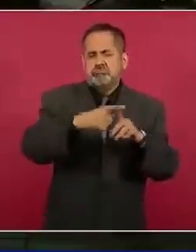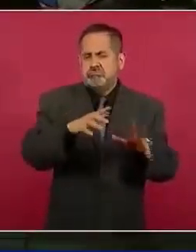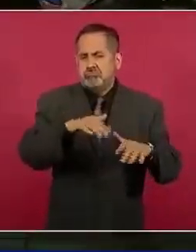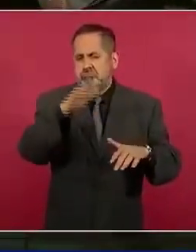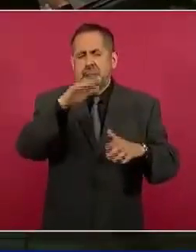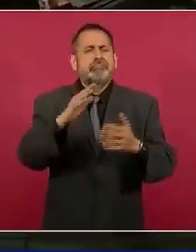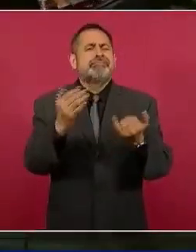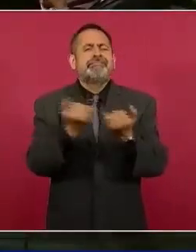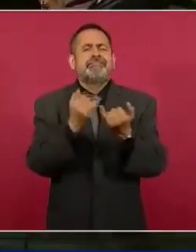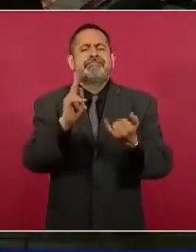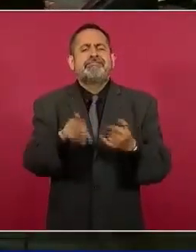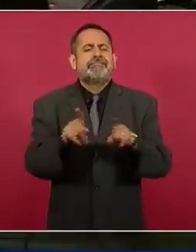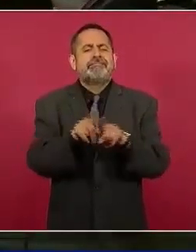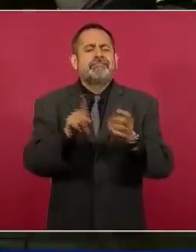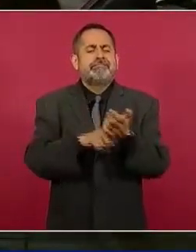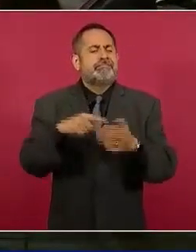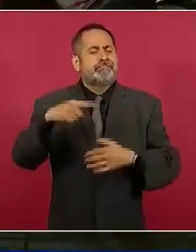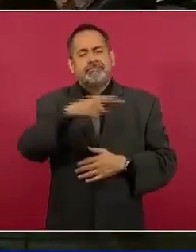de Estados Unidos,